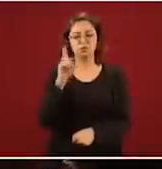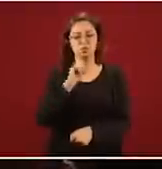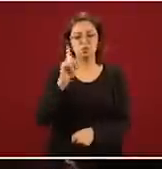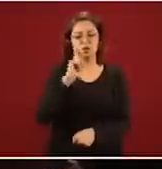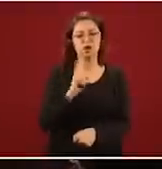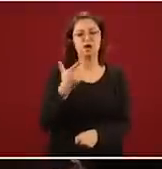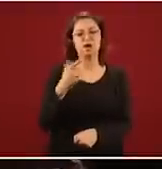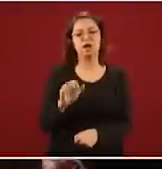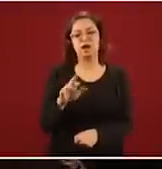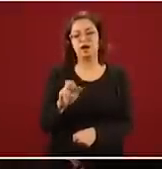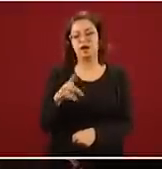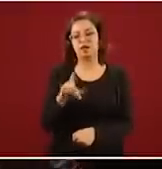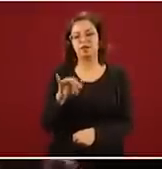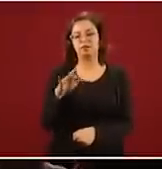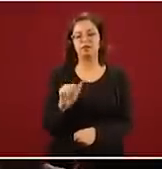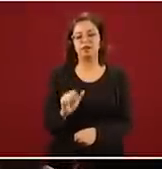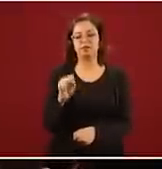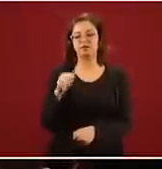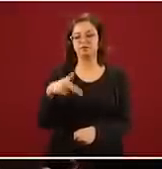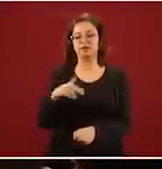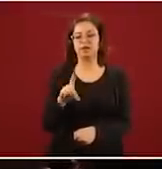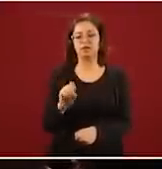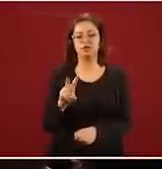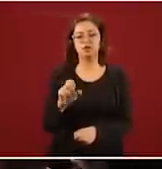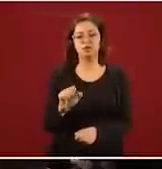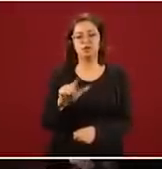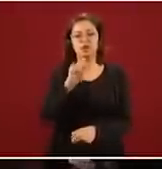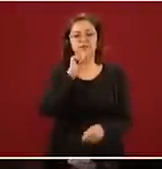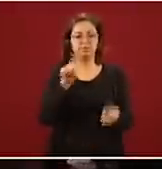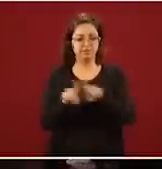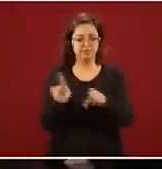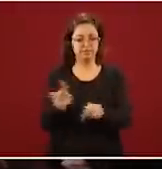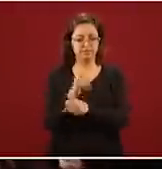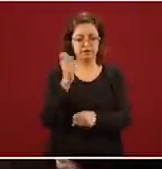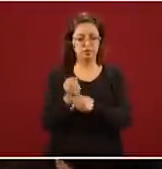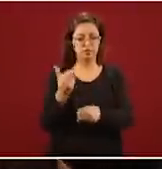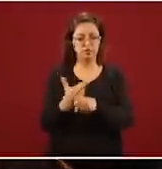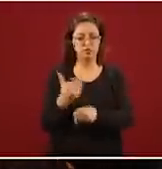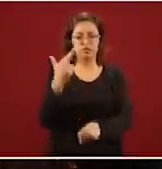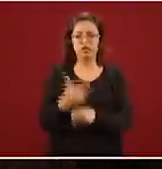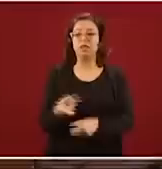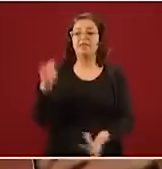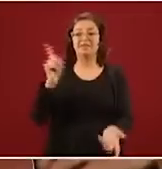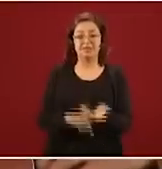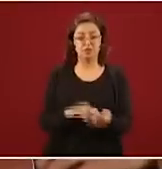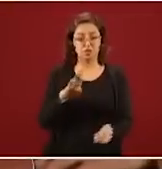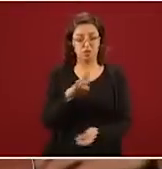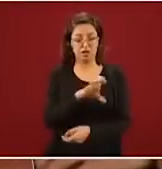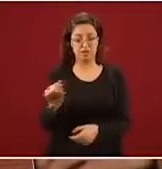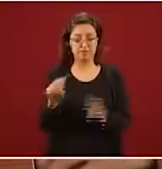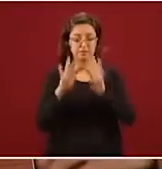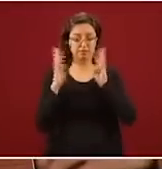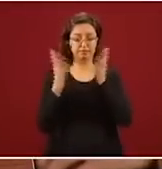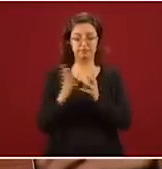Irmeréndira Sandoval, la secretaria del Trabajo, el subsecretario López-Gatell, que son parte del Consejo Técnico del IMSS, se hizo una insaculación para decidir a